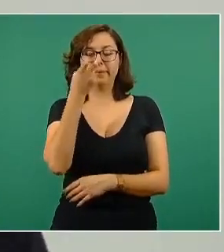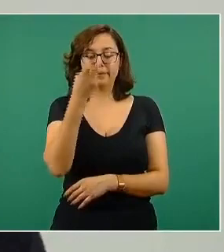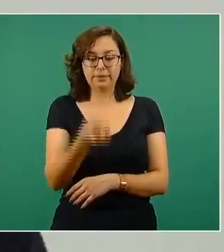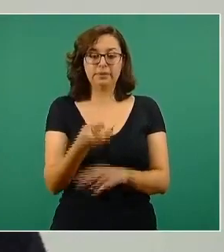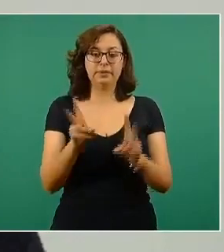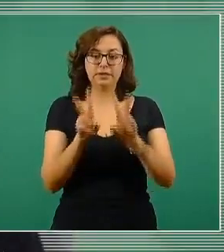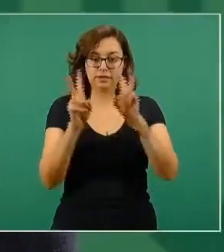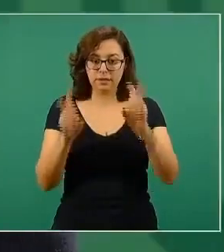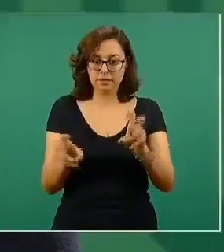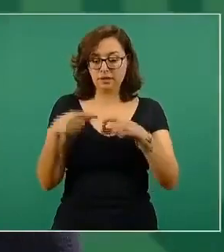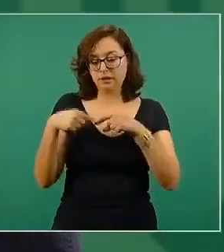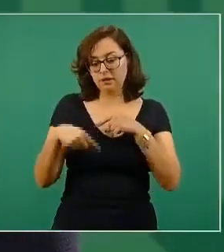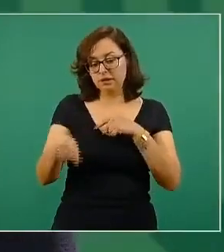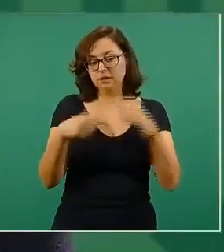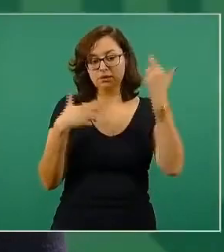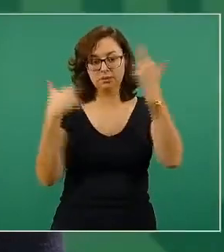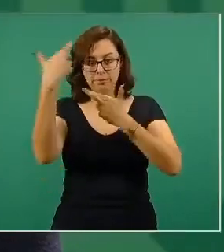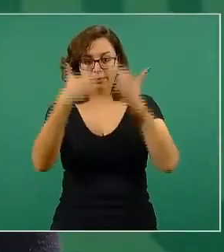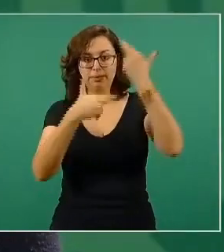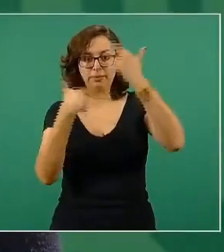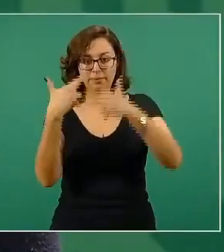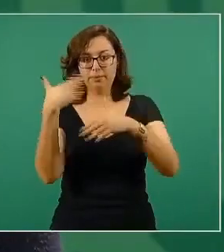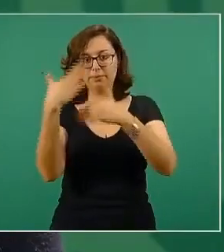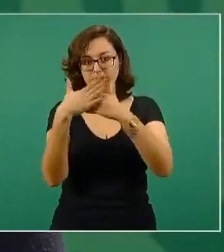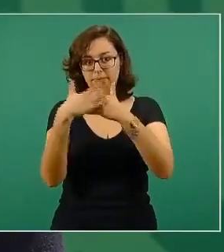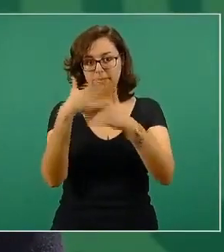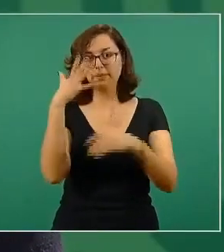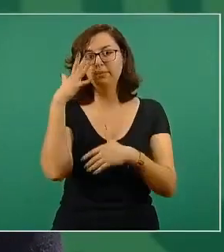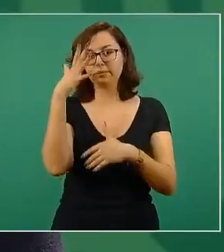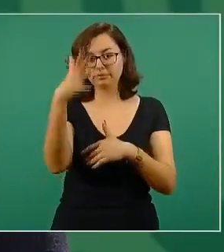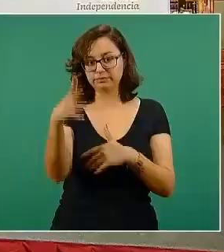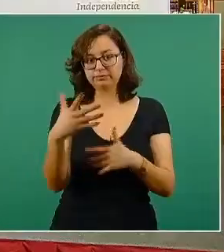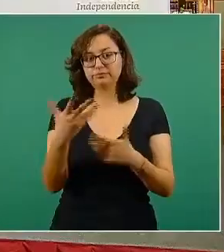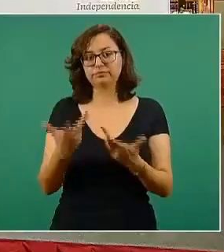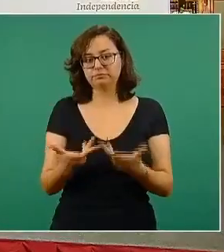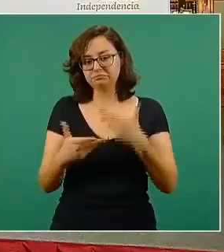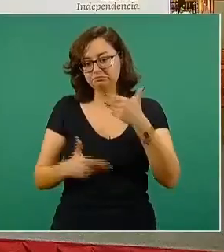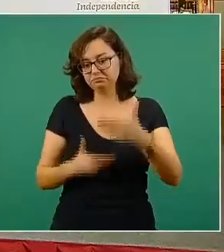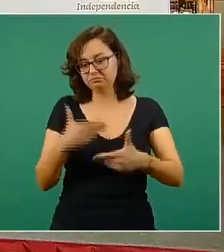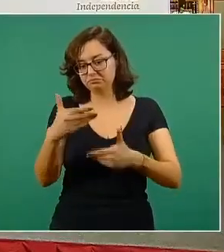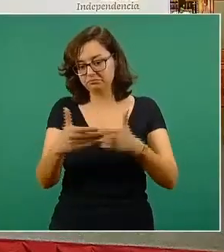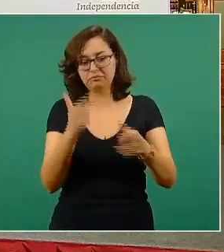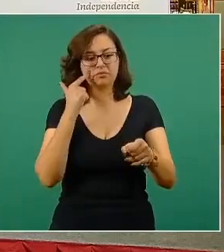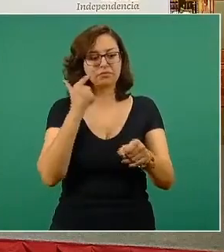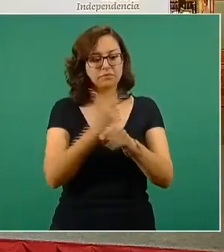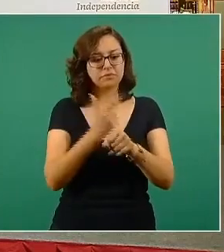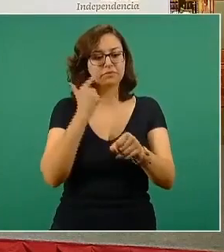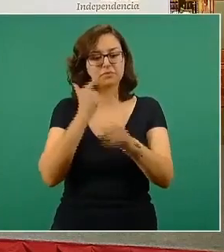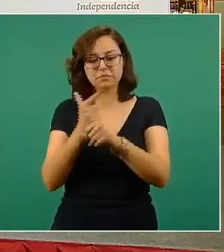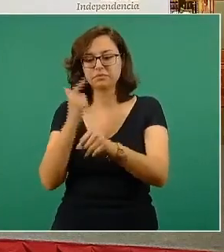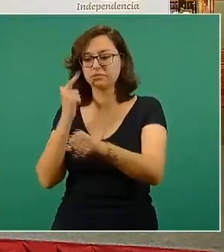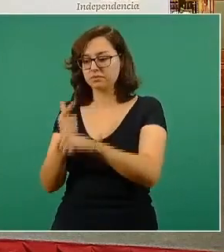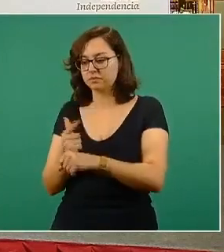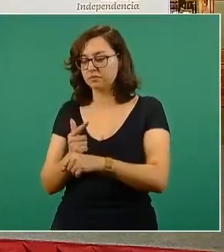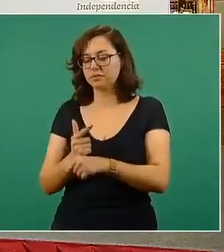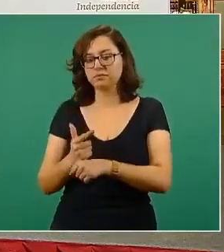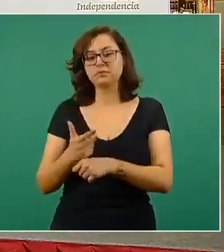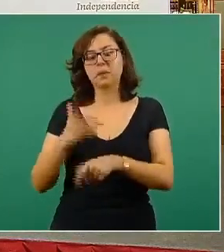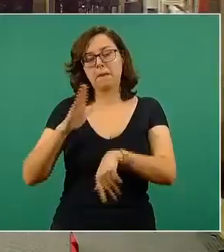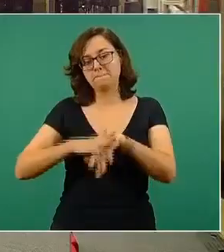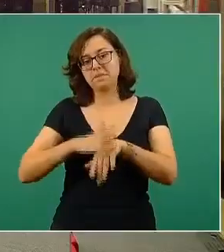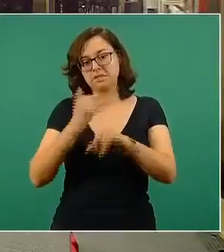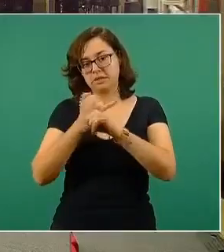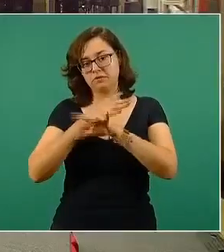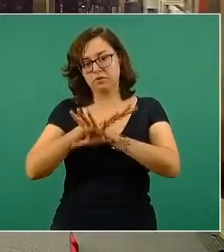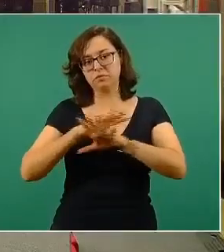está en estudio, pero que de seguro en futuros meses o en el transcurso del año estarán saliendo las publicaciones y los resultados